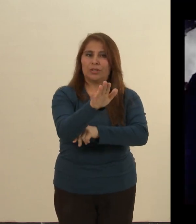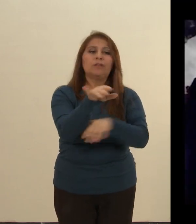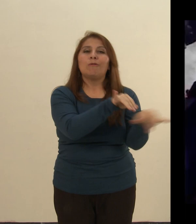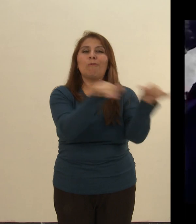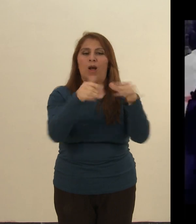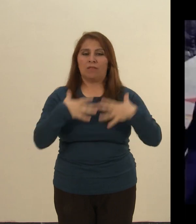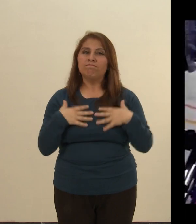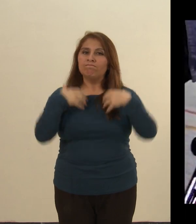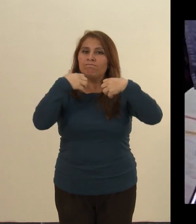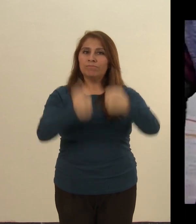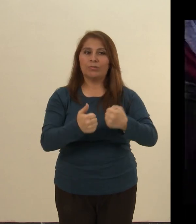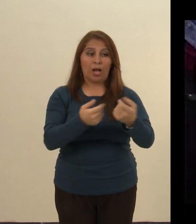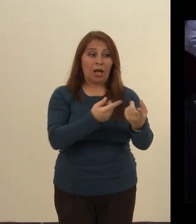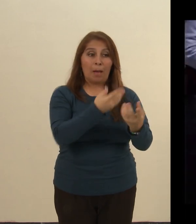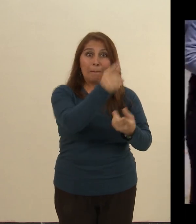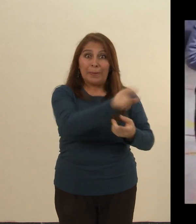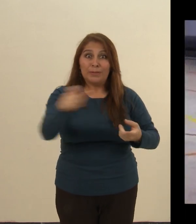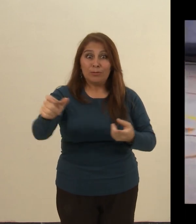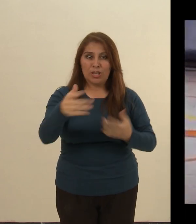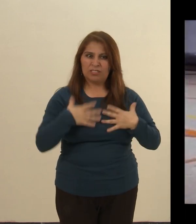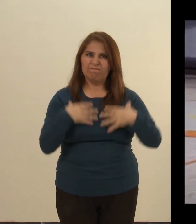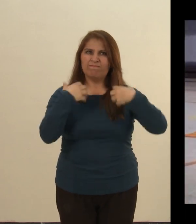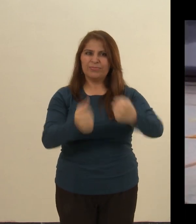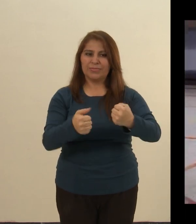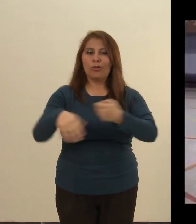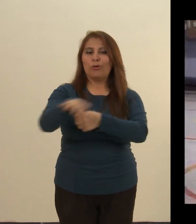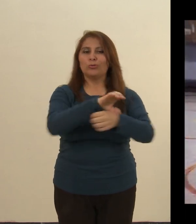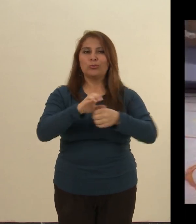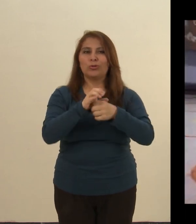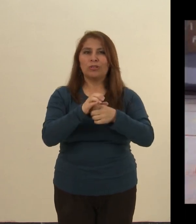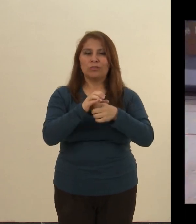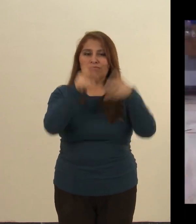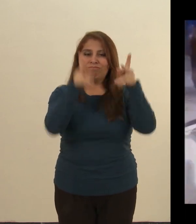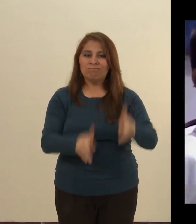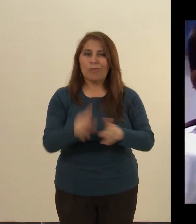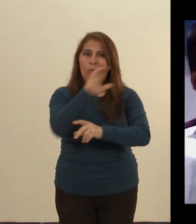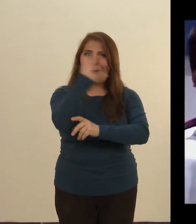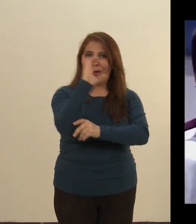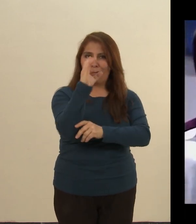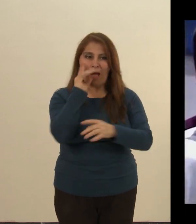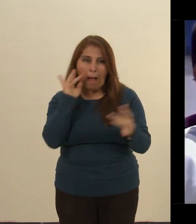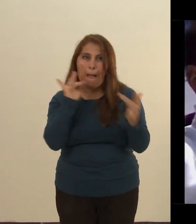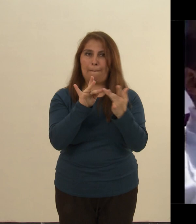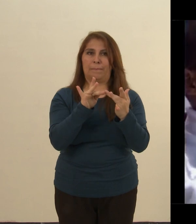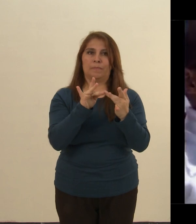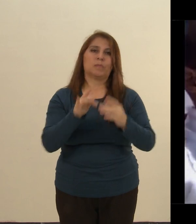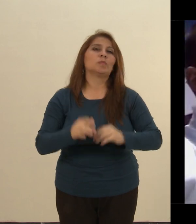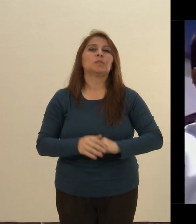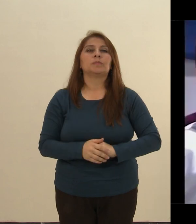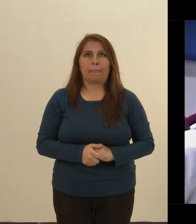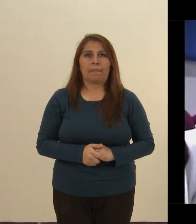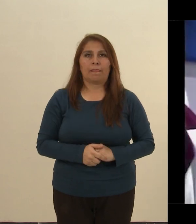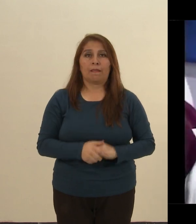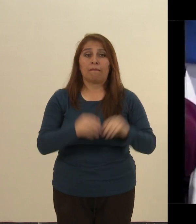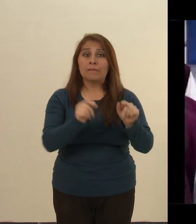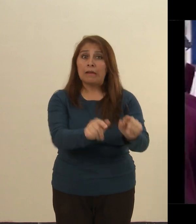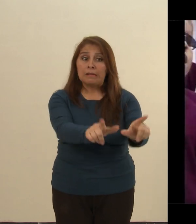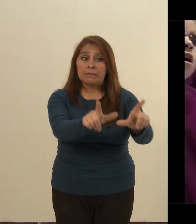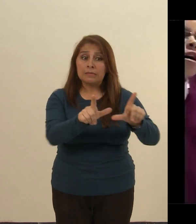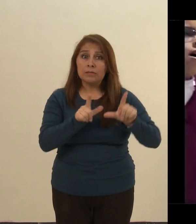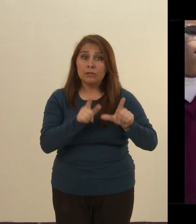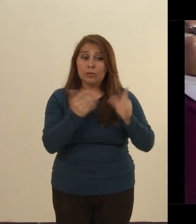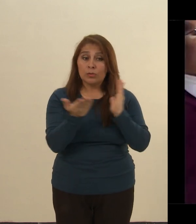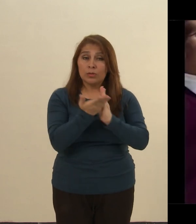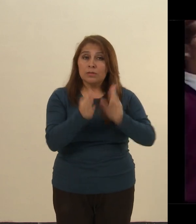de sus derechos y en el empoderamiento de estas poblaciones como ciudadanos colombianos. La